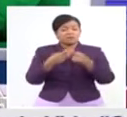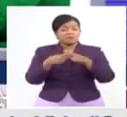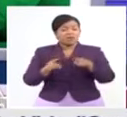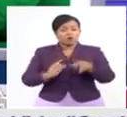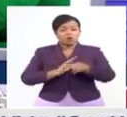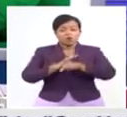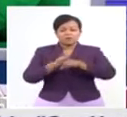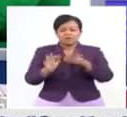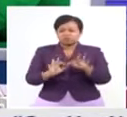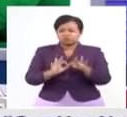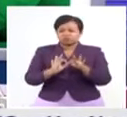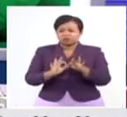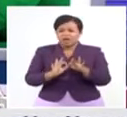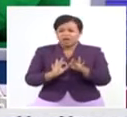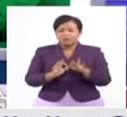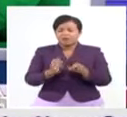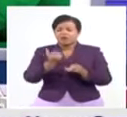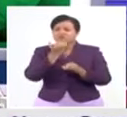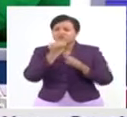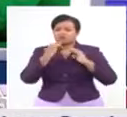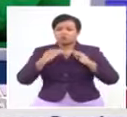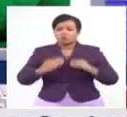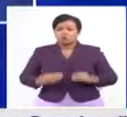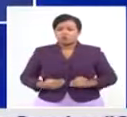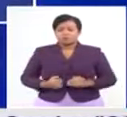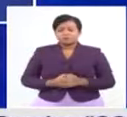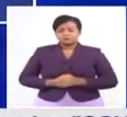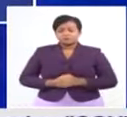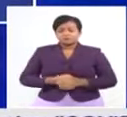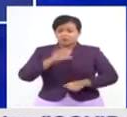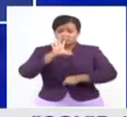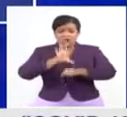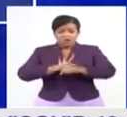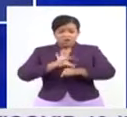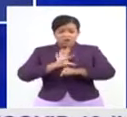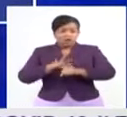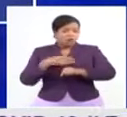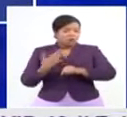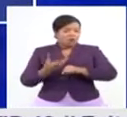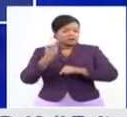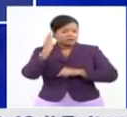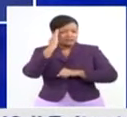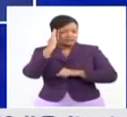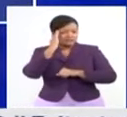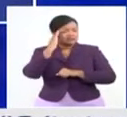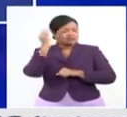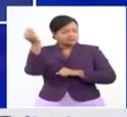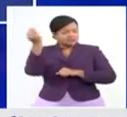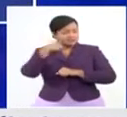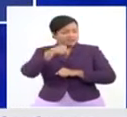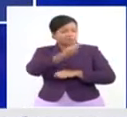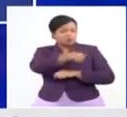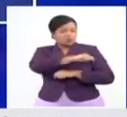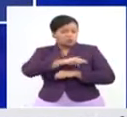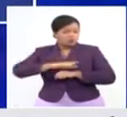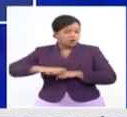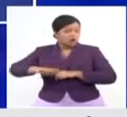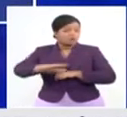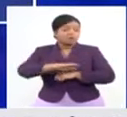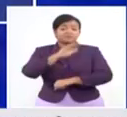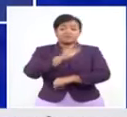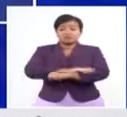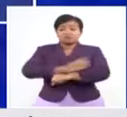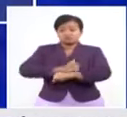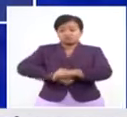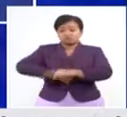Las comorbilidades, las conocidas ya por nuestra población. La hipertensión arterial en 66